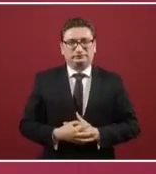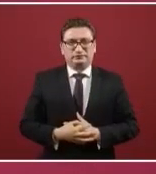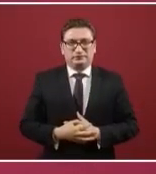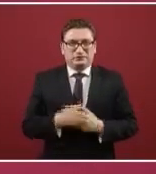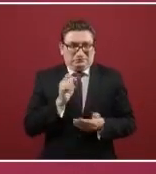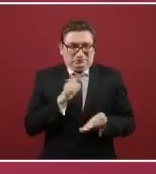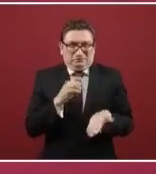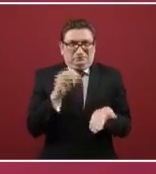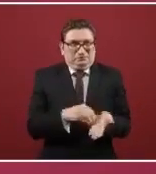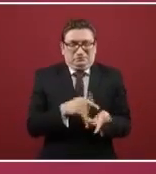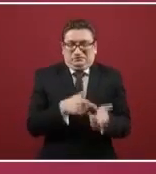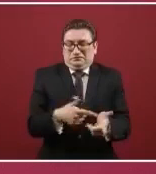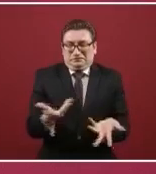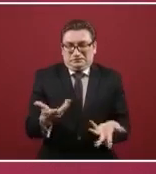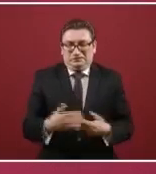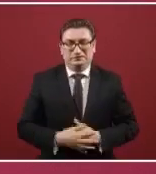ni quedó en lo mismo.